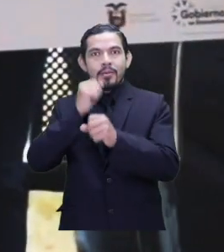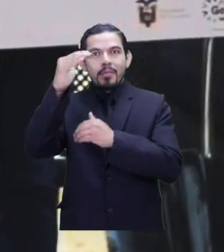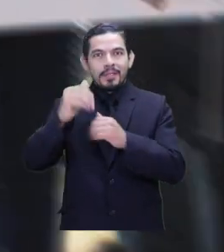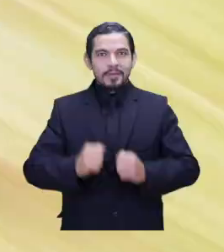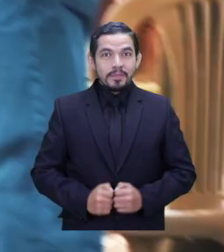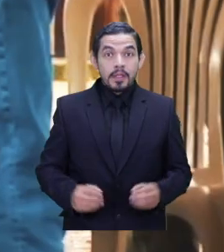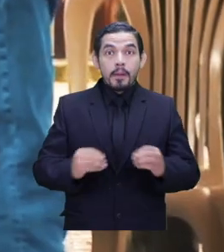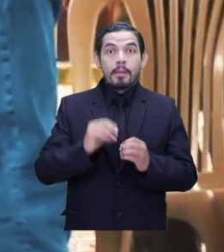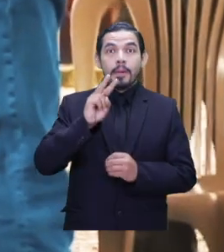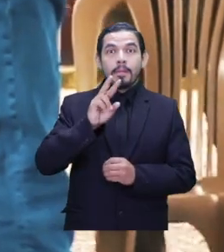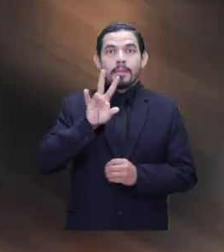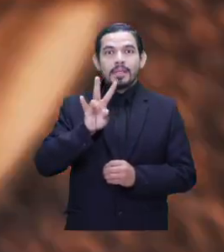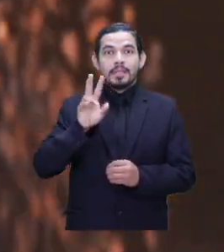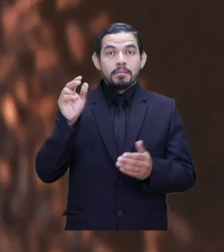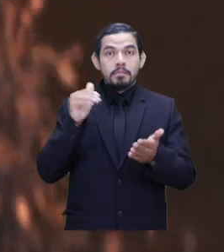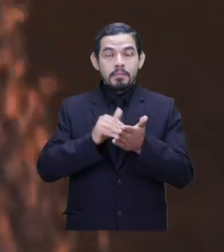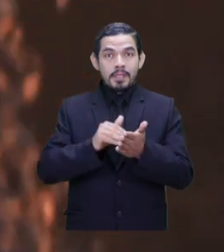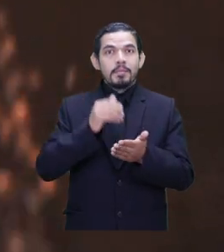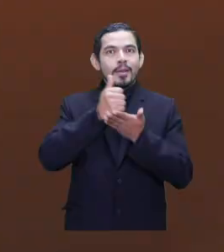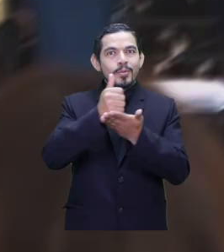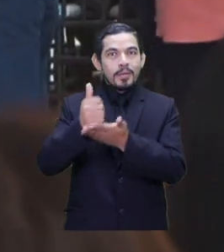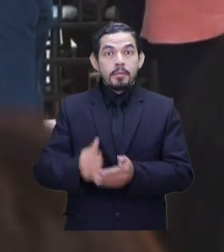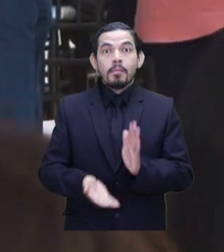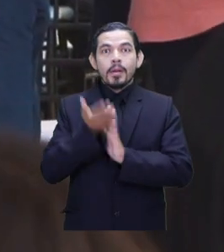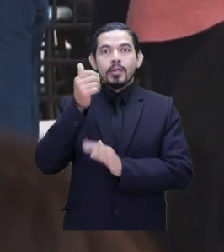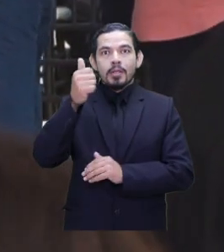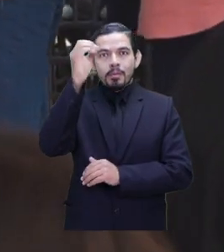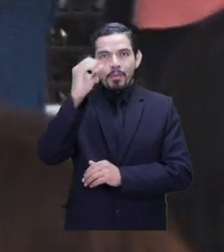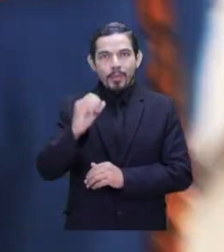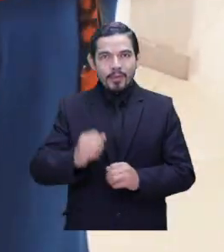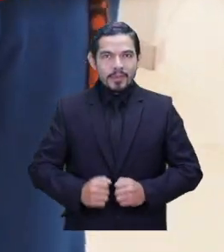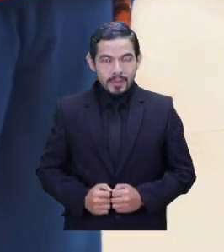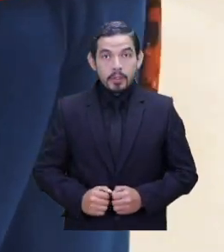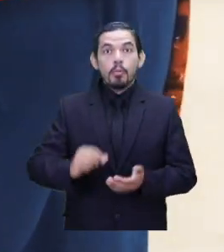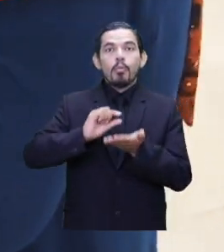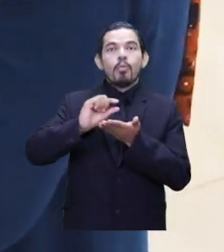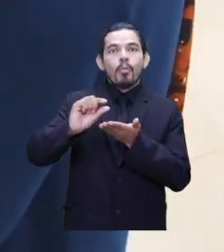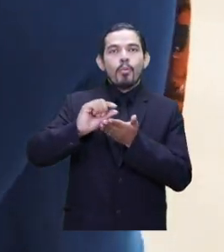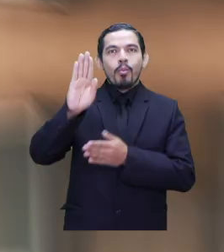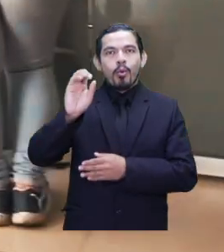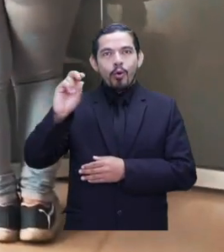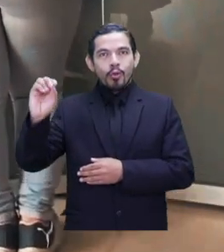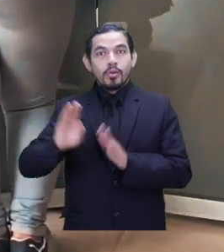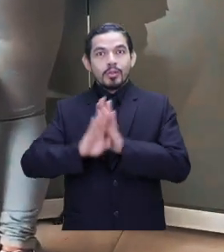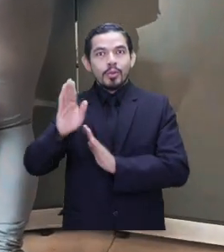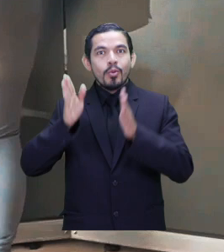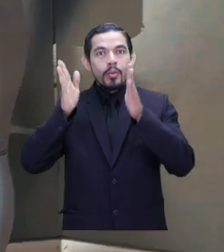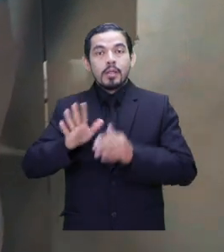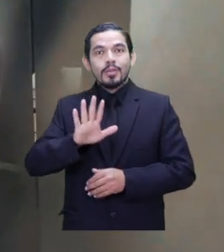años plazo. Más de 27 mil beneficiarios. Subimos 10% al bono de desarrollo humano